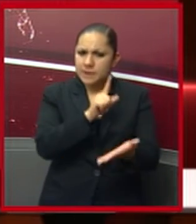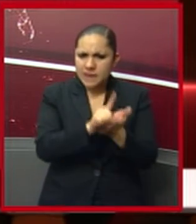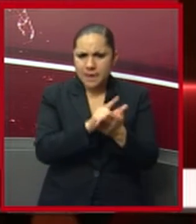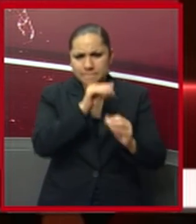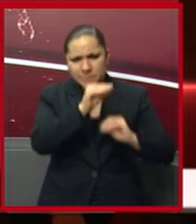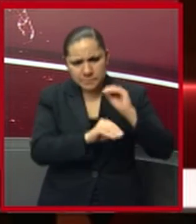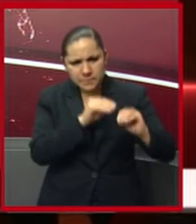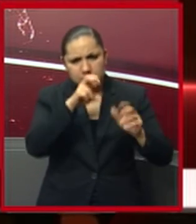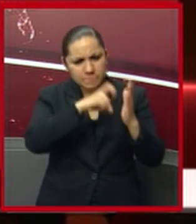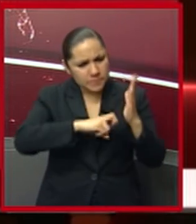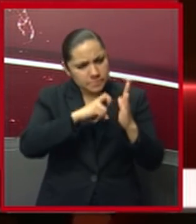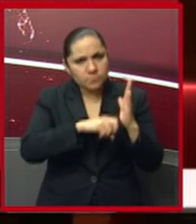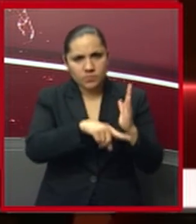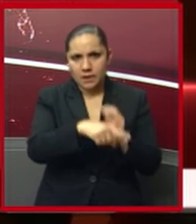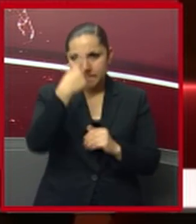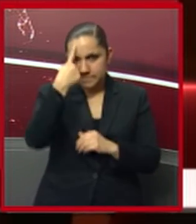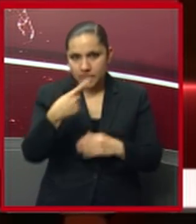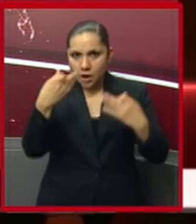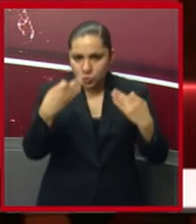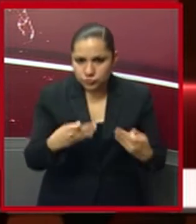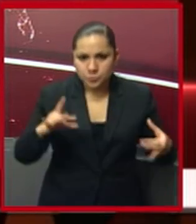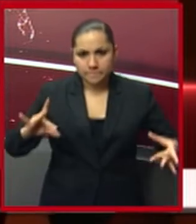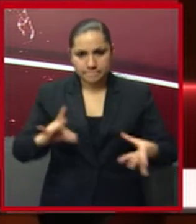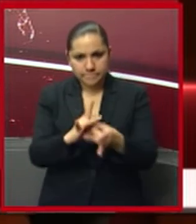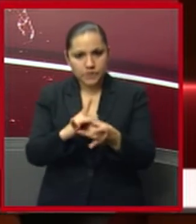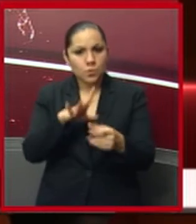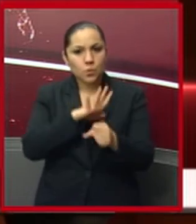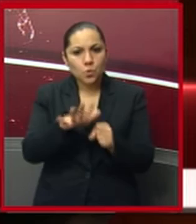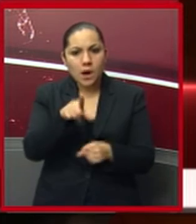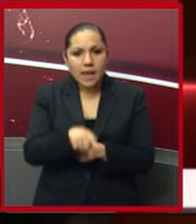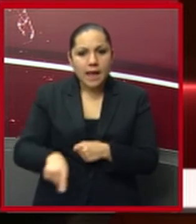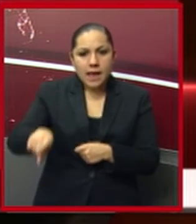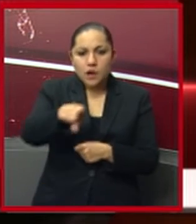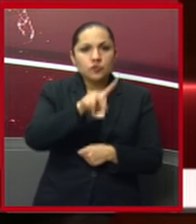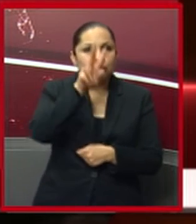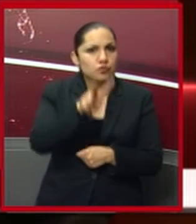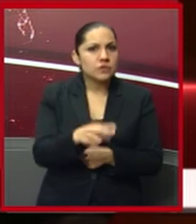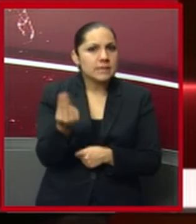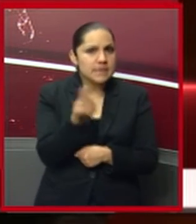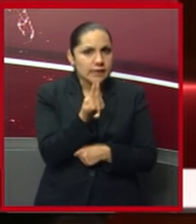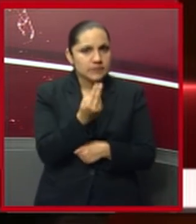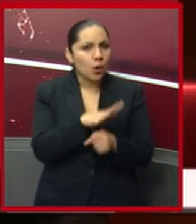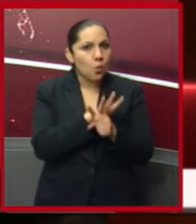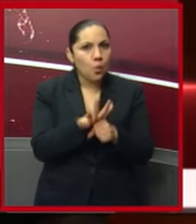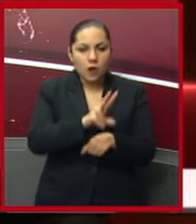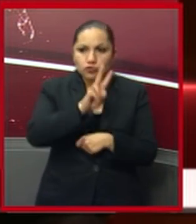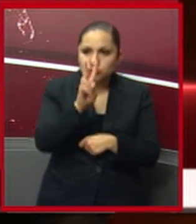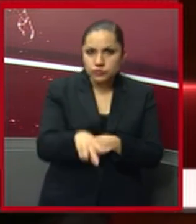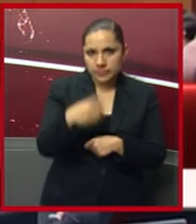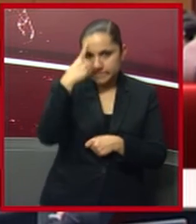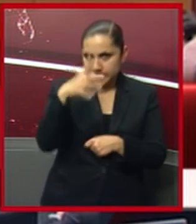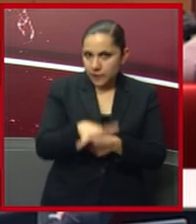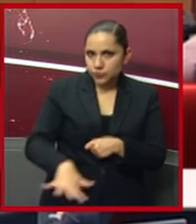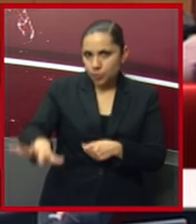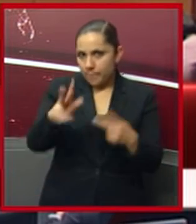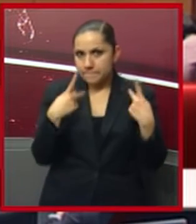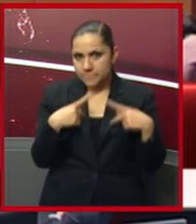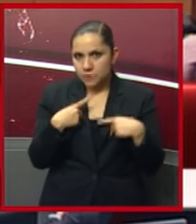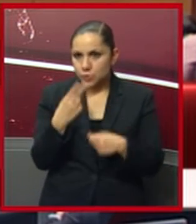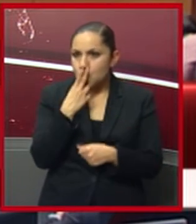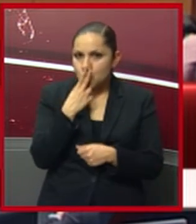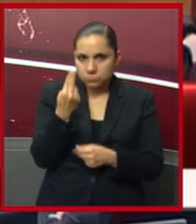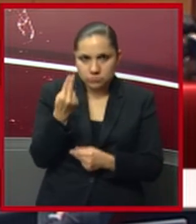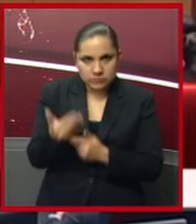siquiera a las demandas de mercado básicas, a la realidad de nuestra región de Norteamérica. Y luego de